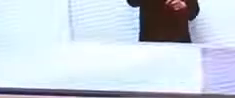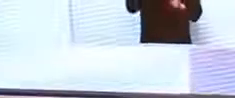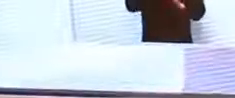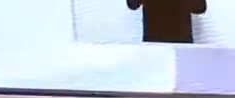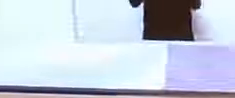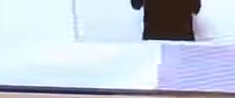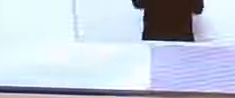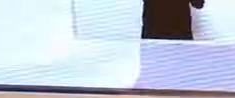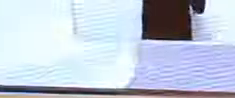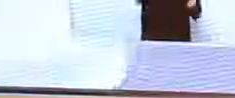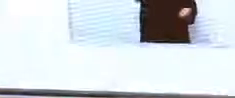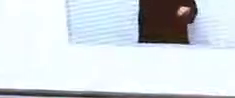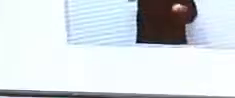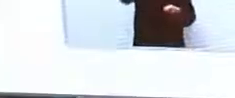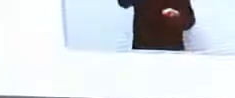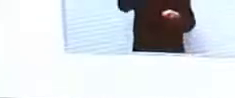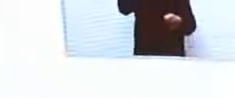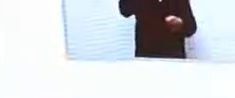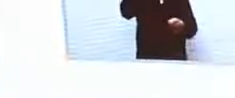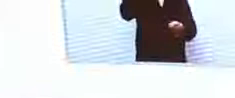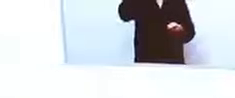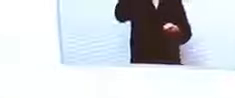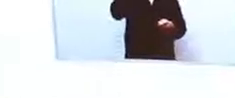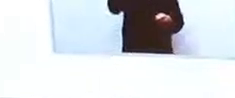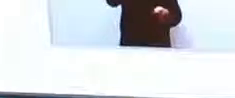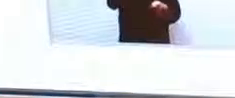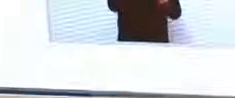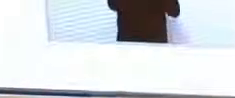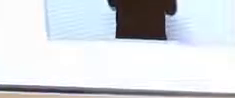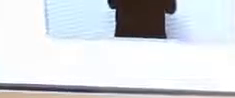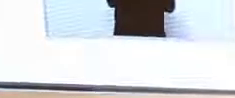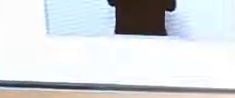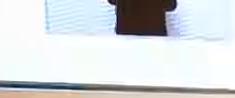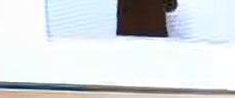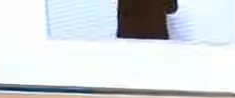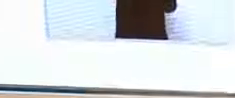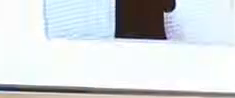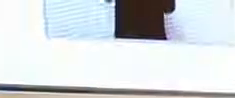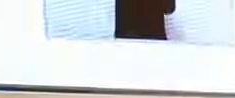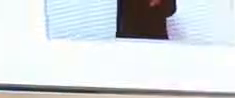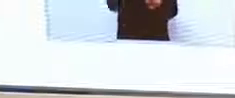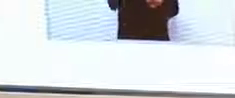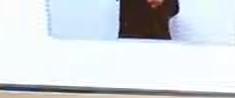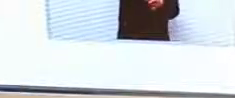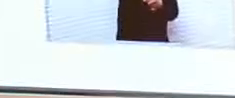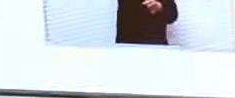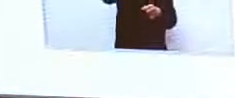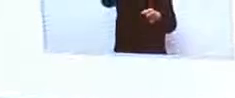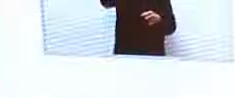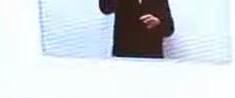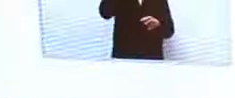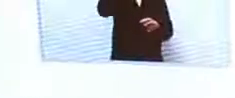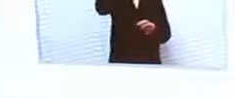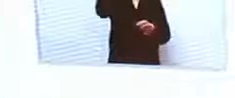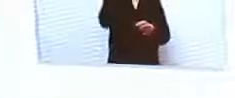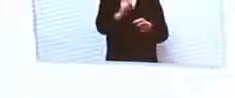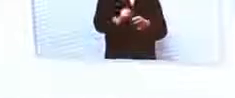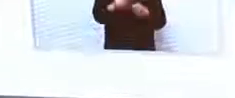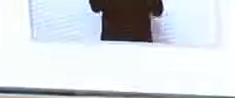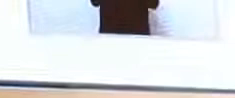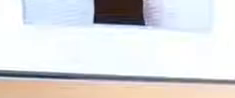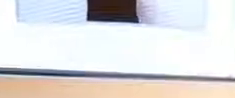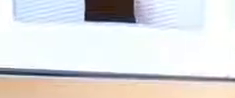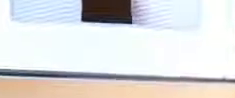de marcelo ebrard como secretario de relaciones exteriores y de irma sandoval como secretaria de la función pública